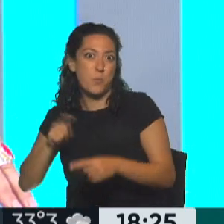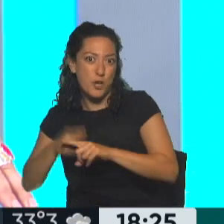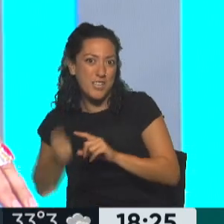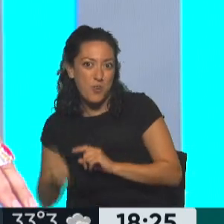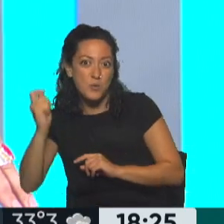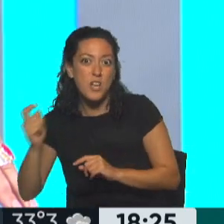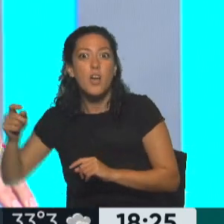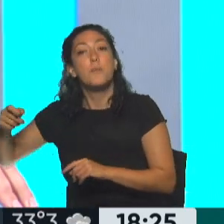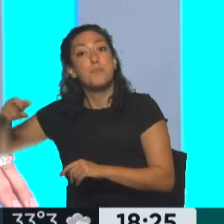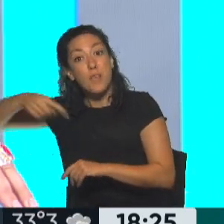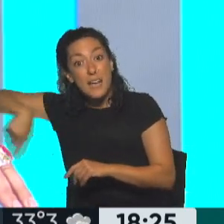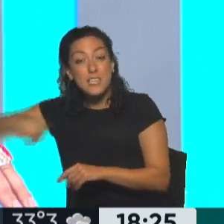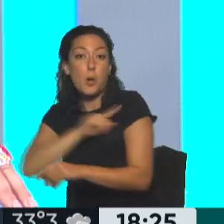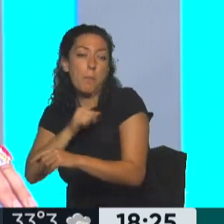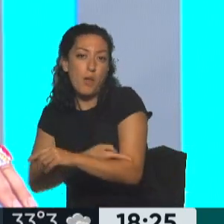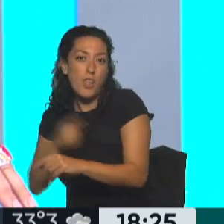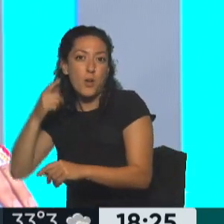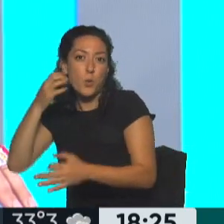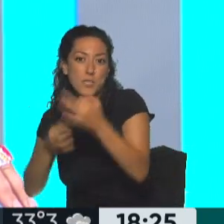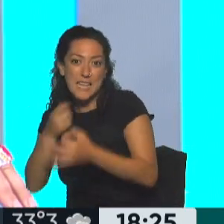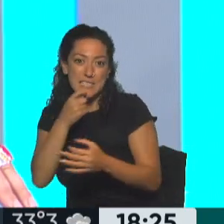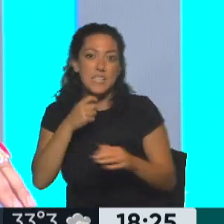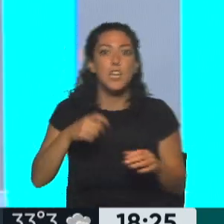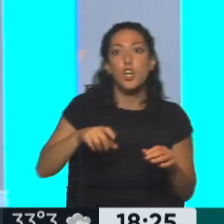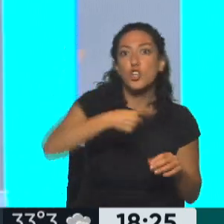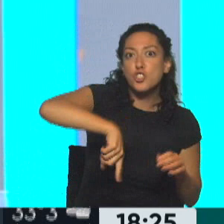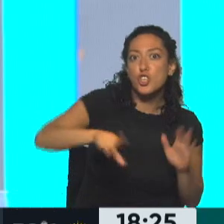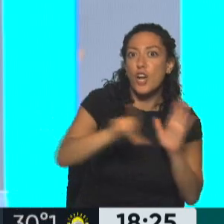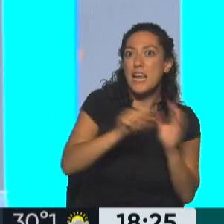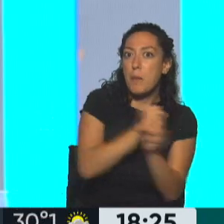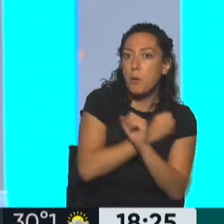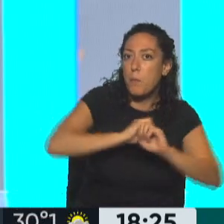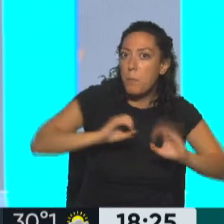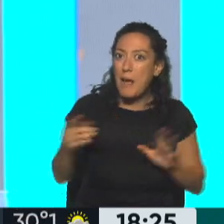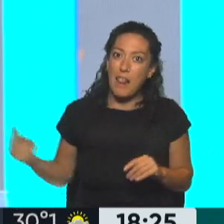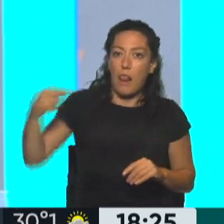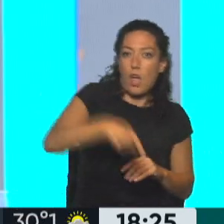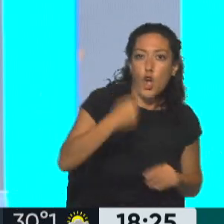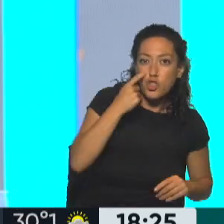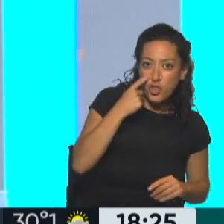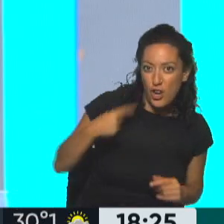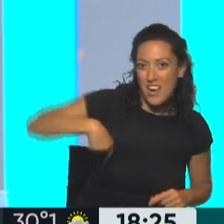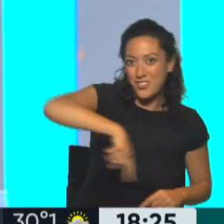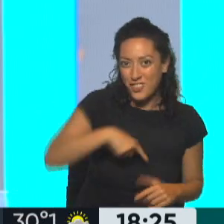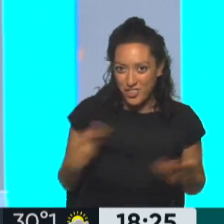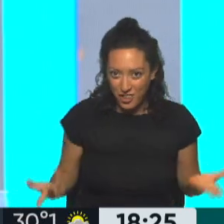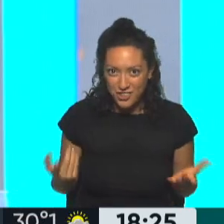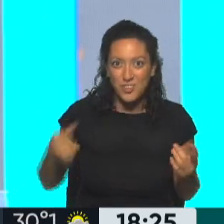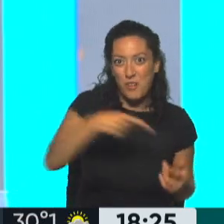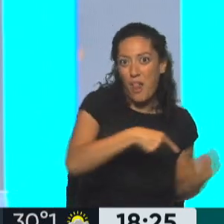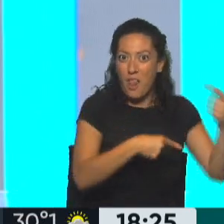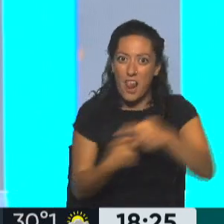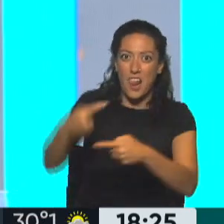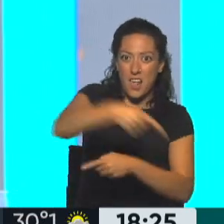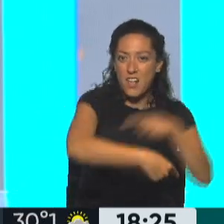nos controla a nosotros cuando nosotros dictamos normas inconstitucionales. Ahora, lo que aquí está en cuestionamiento, y es lo más grave